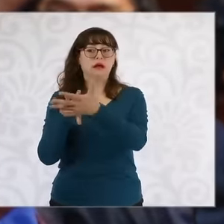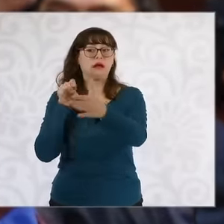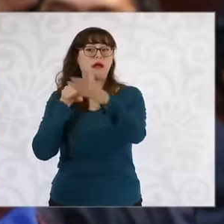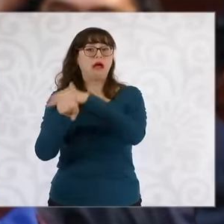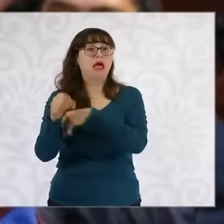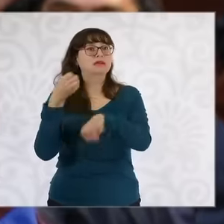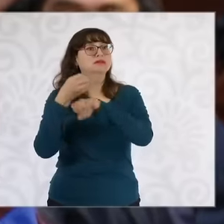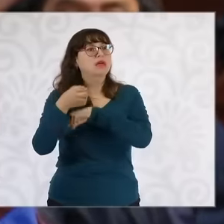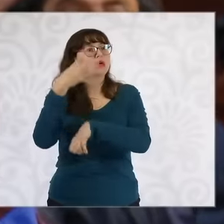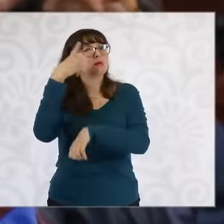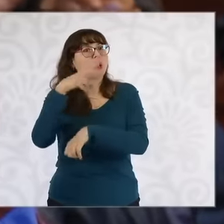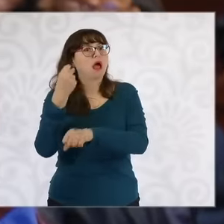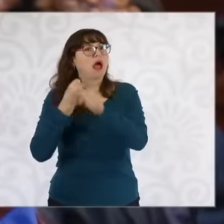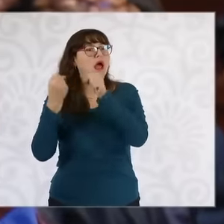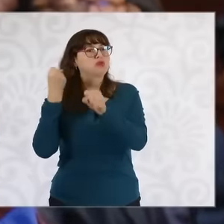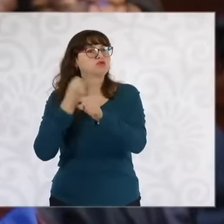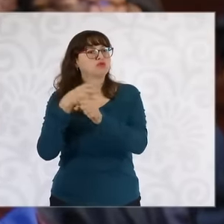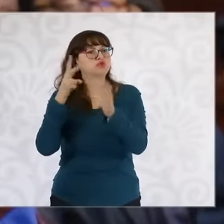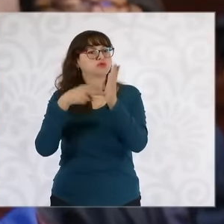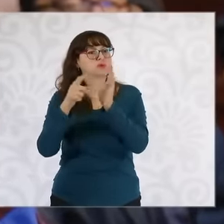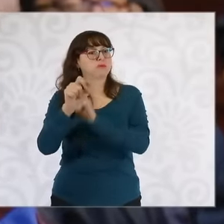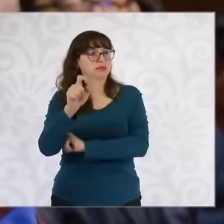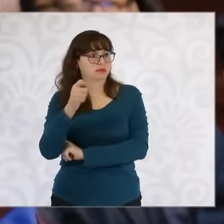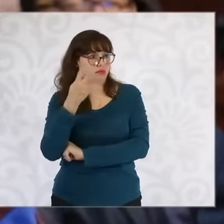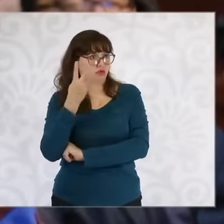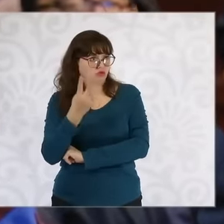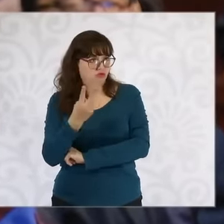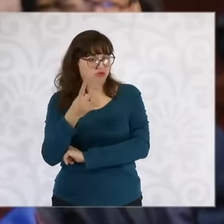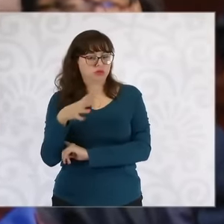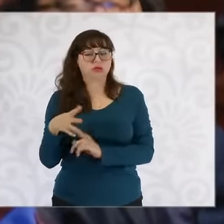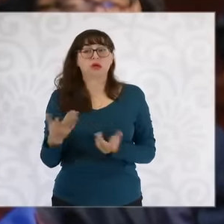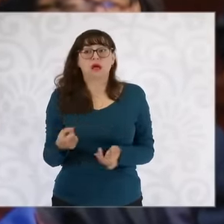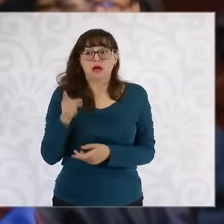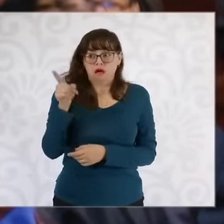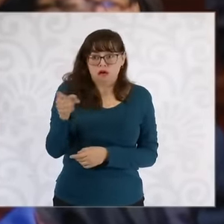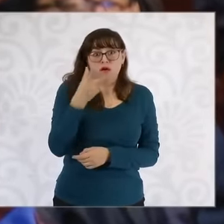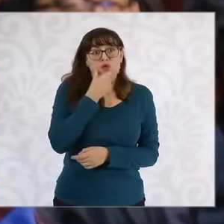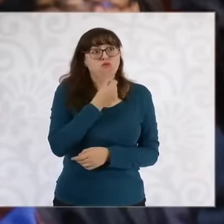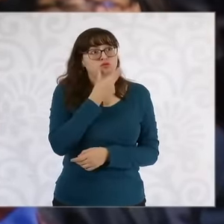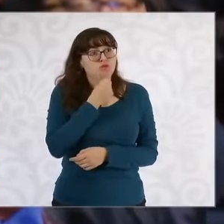México desde el año 2022. El señor Tomás Martínez